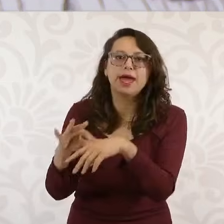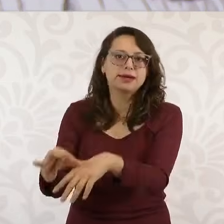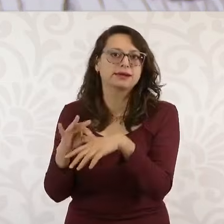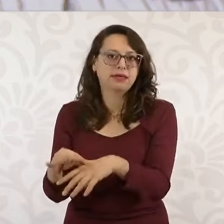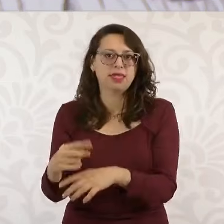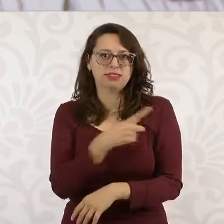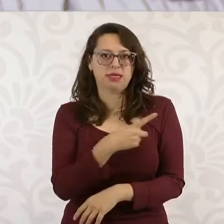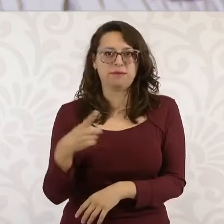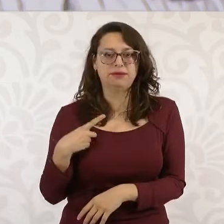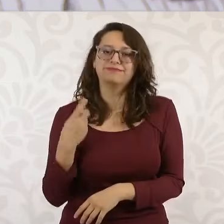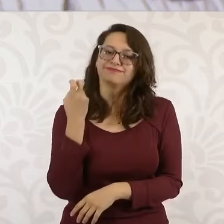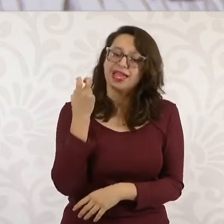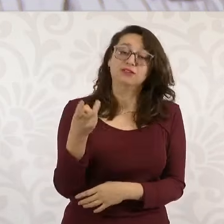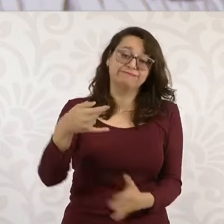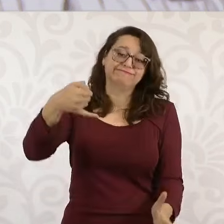Ese es el fondo.